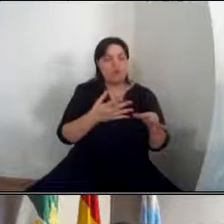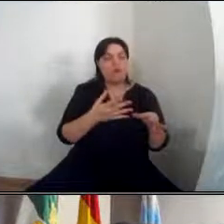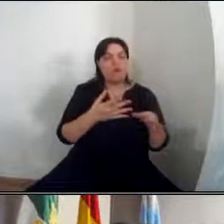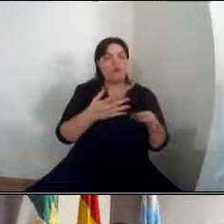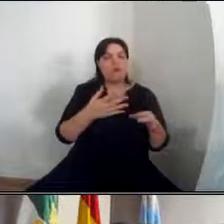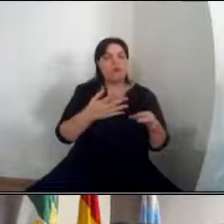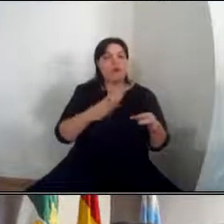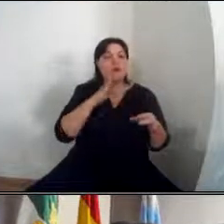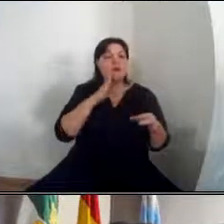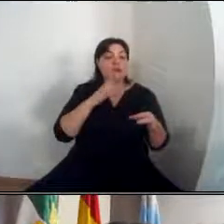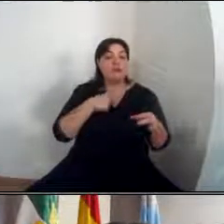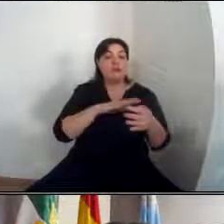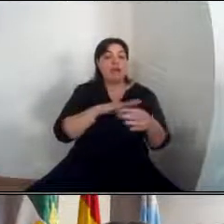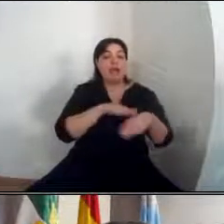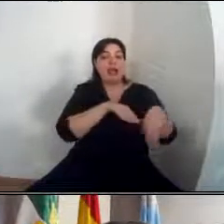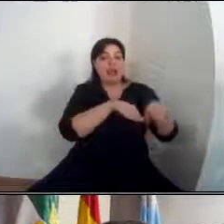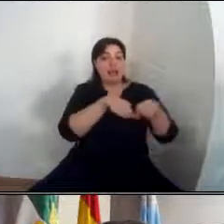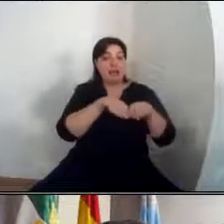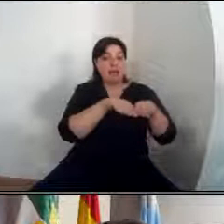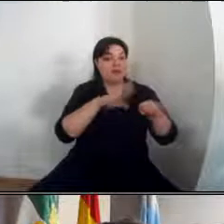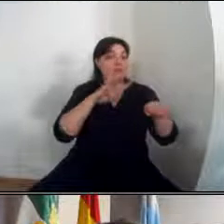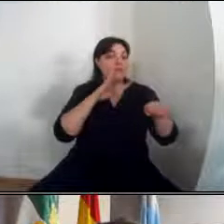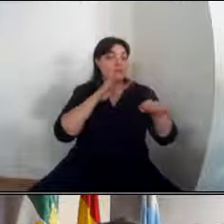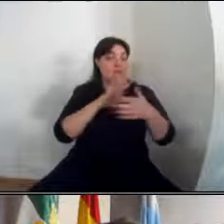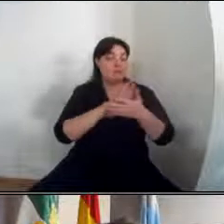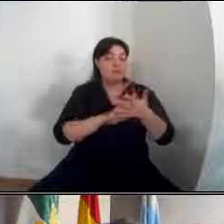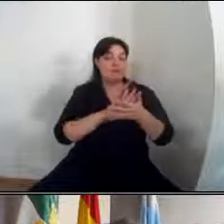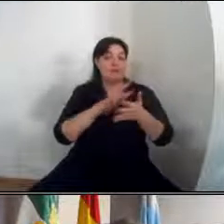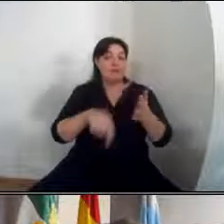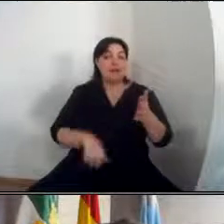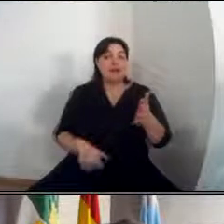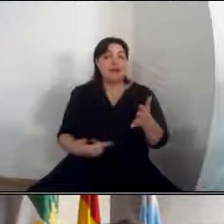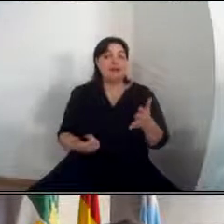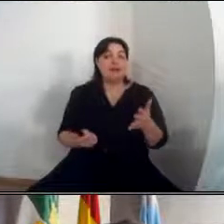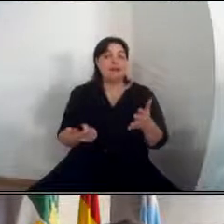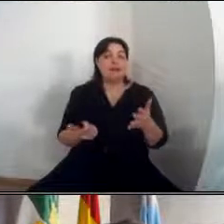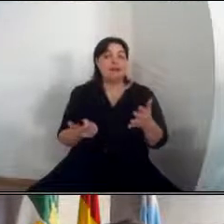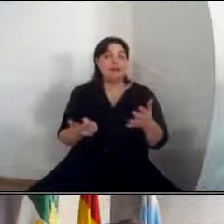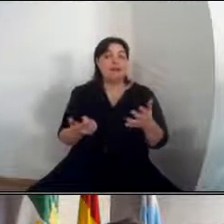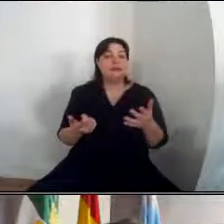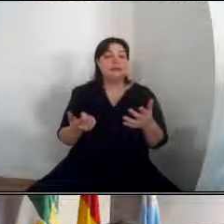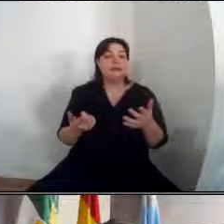hablaba anteriormente, y la posibilidad de